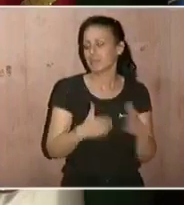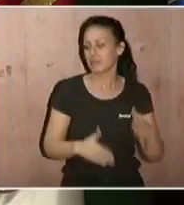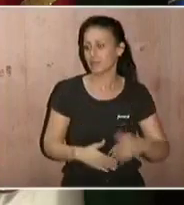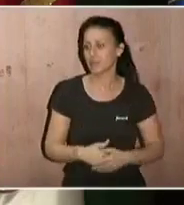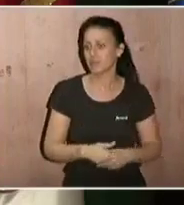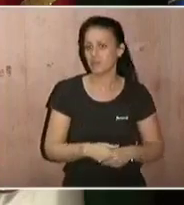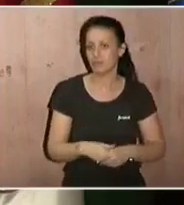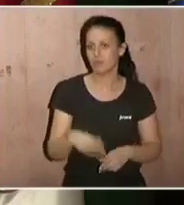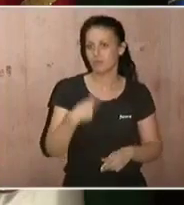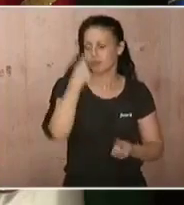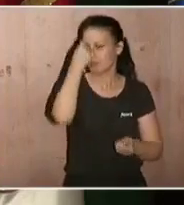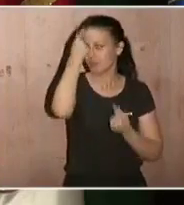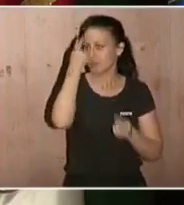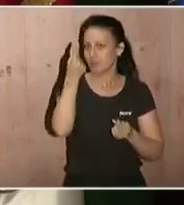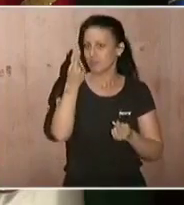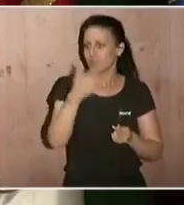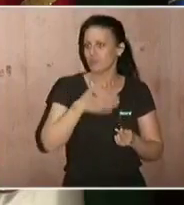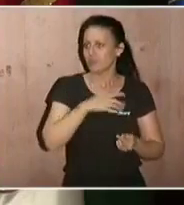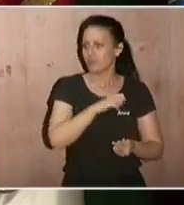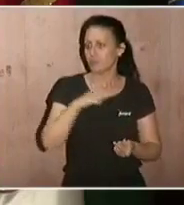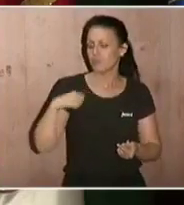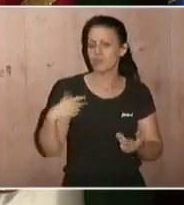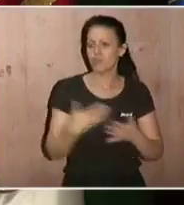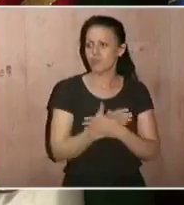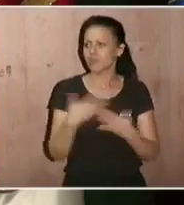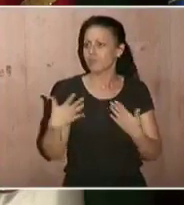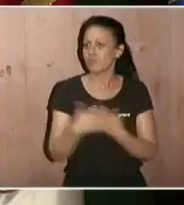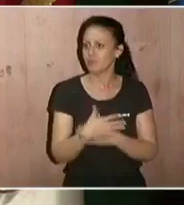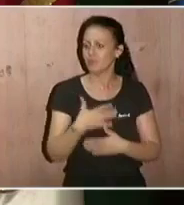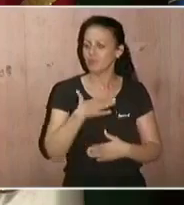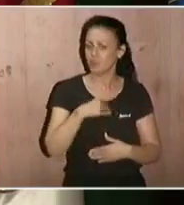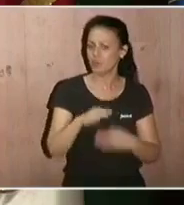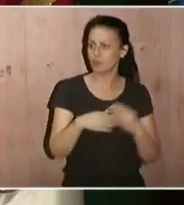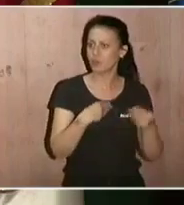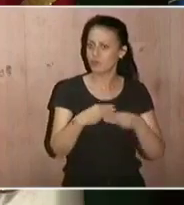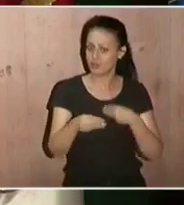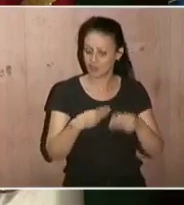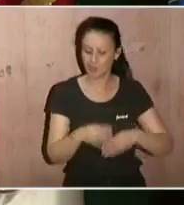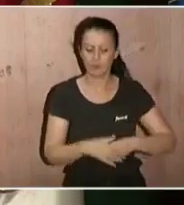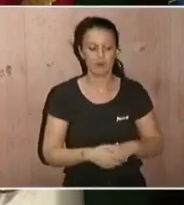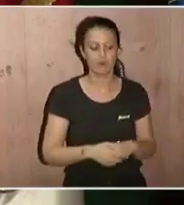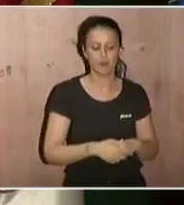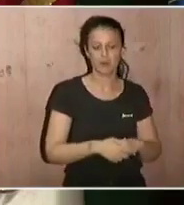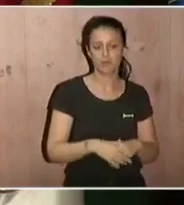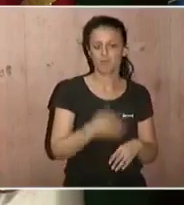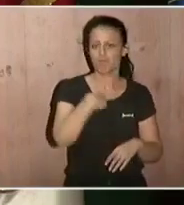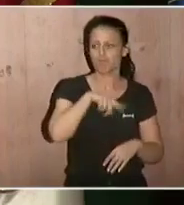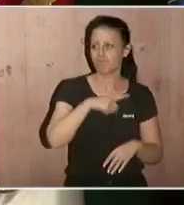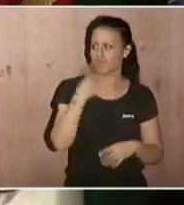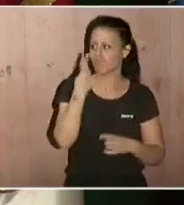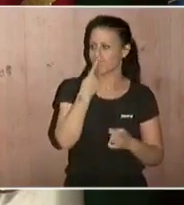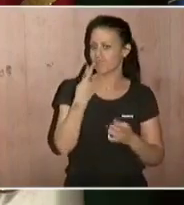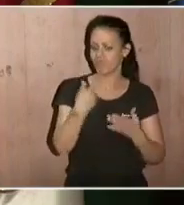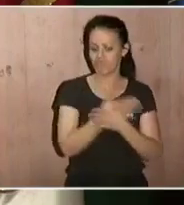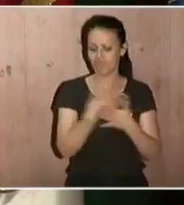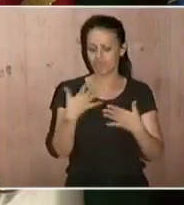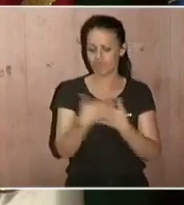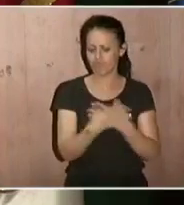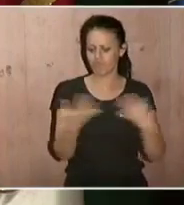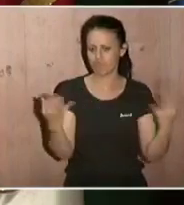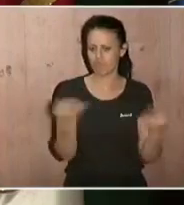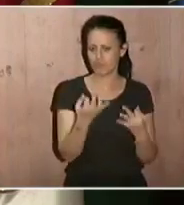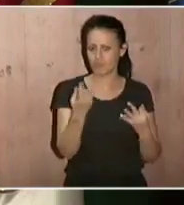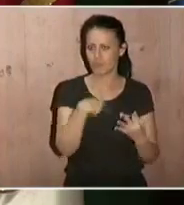Nuestros criterios propios son perfectamente combinables con una cierta flexibilidad que podemos intentar combinar en los cargos que